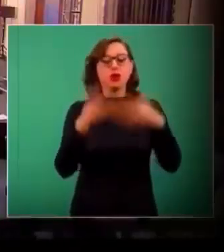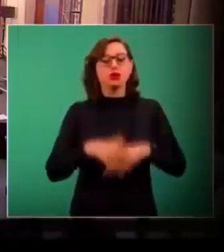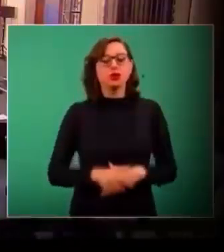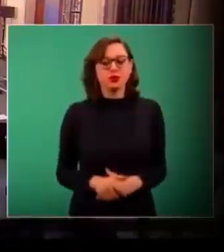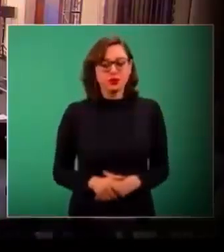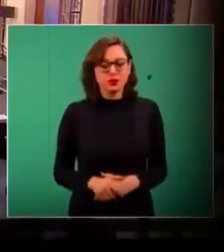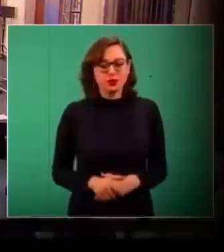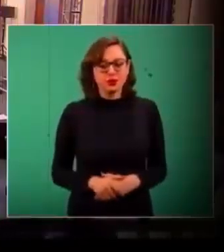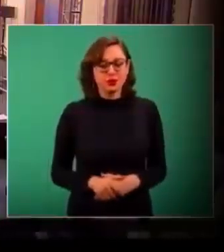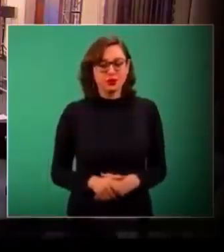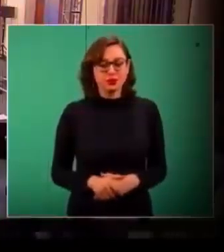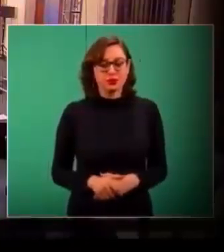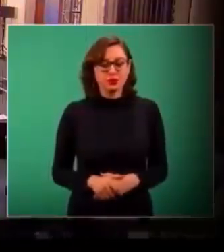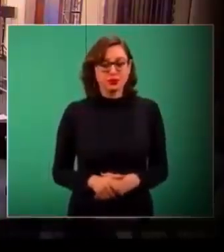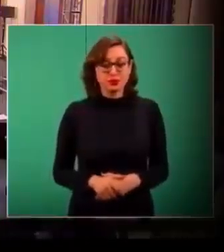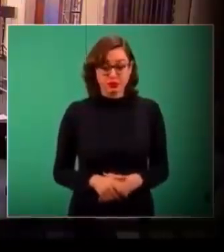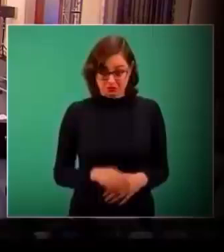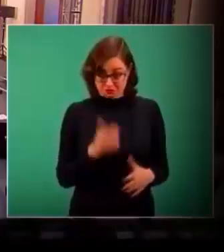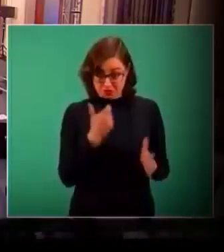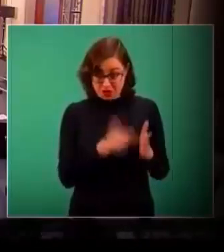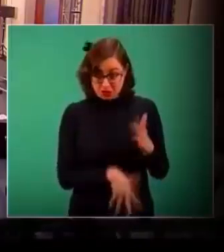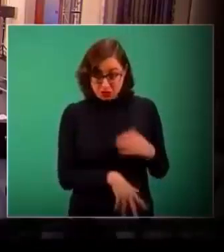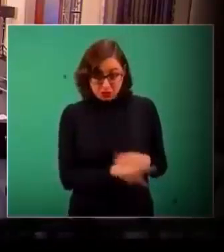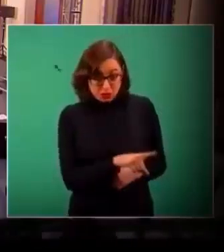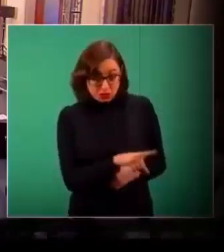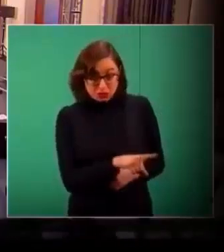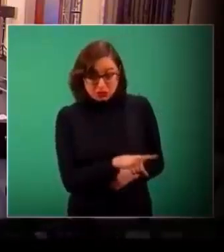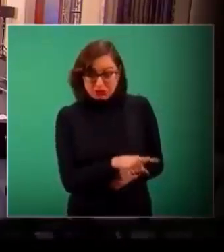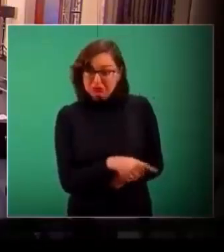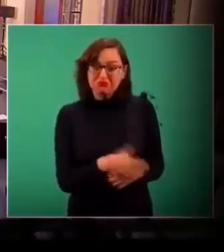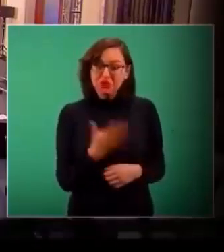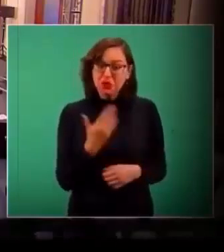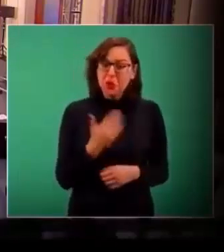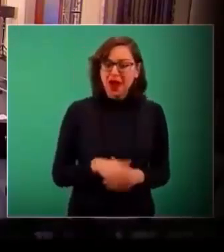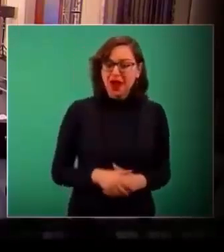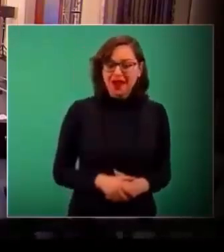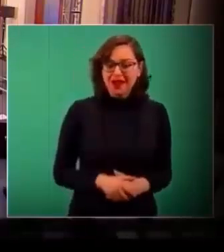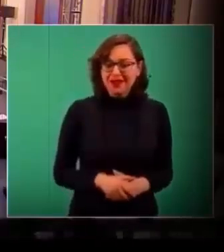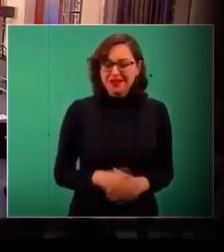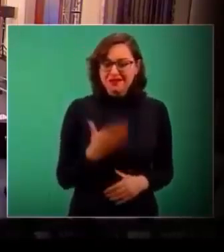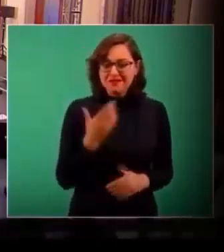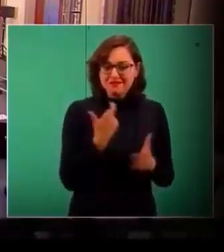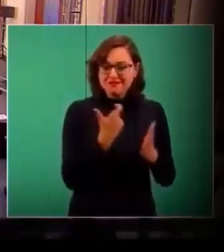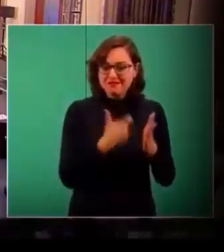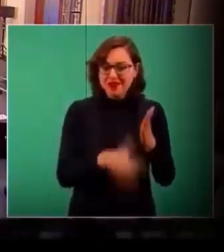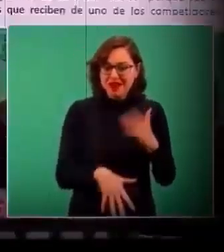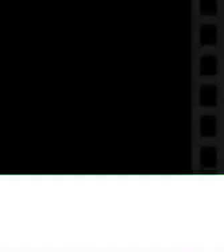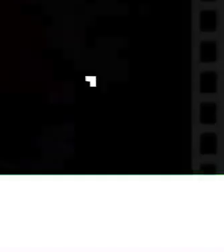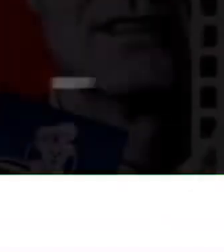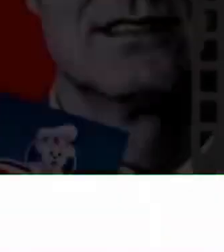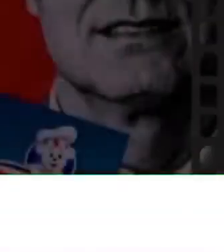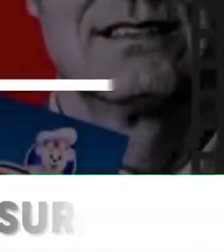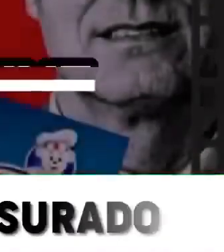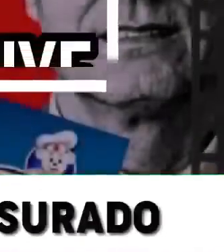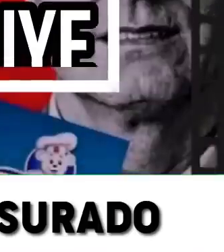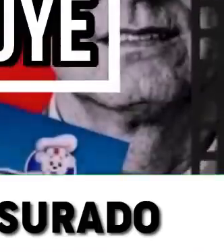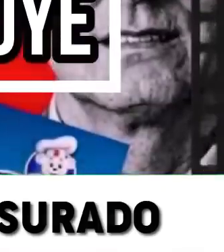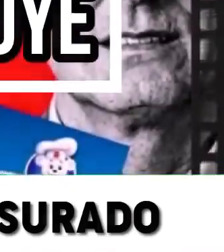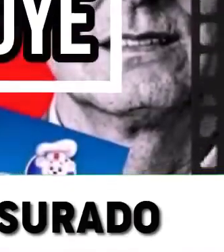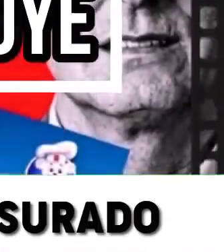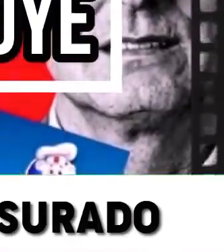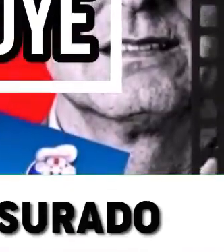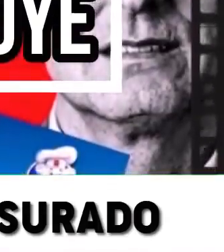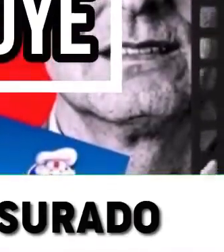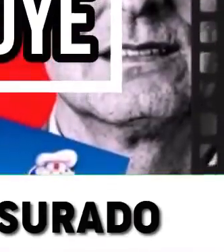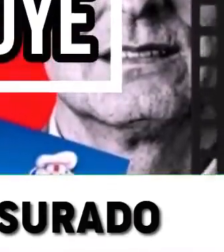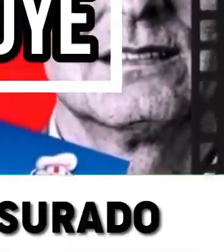pesos recibirá un subsidio sumamente jugoso y solamente terminará pagando 14 pesitos. López Obrador destruye